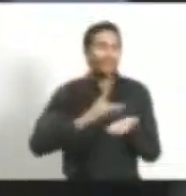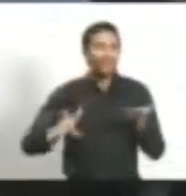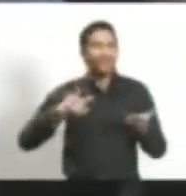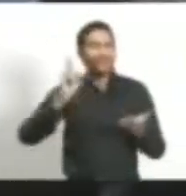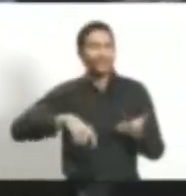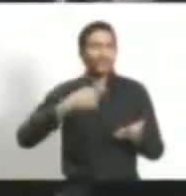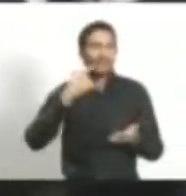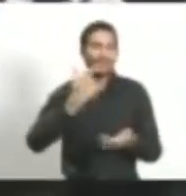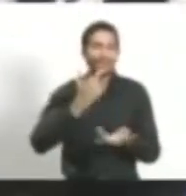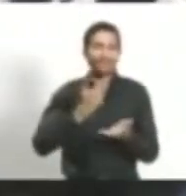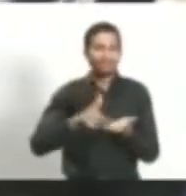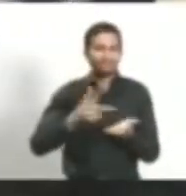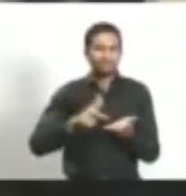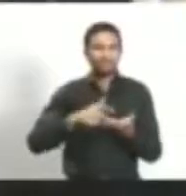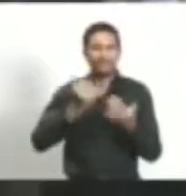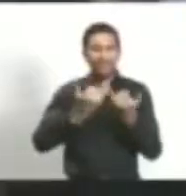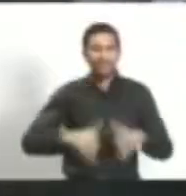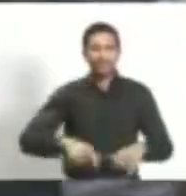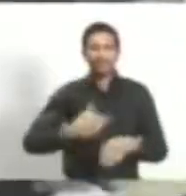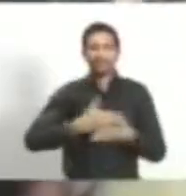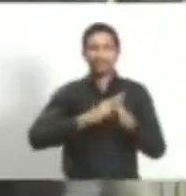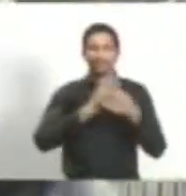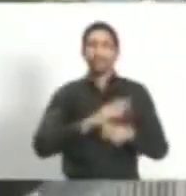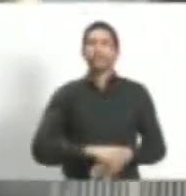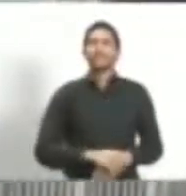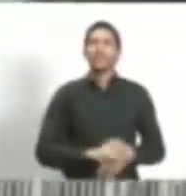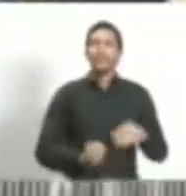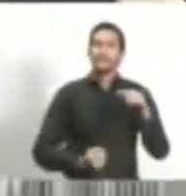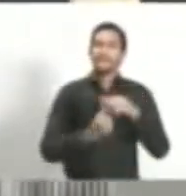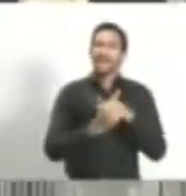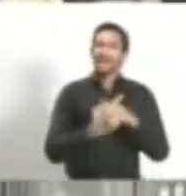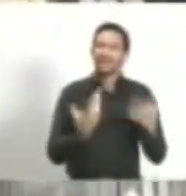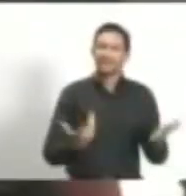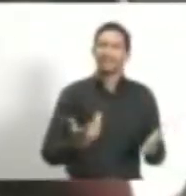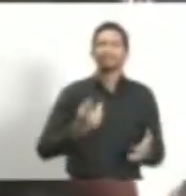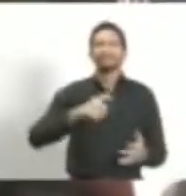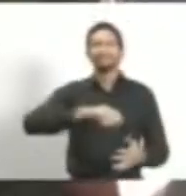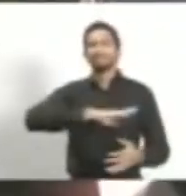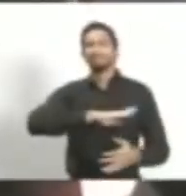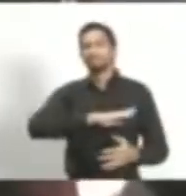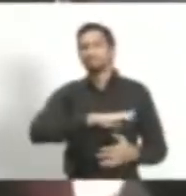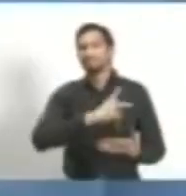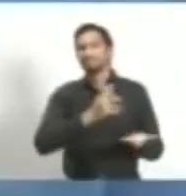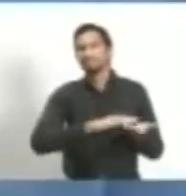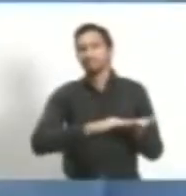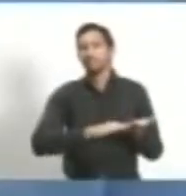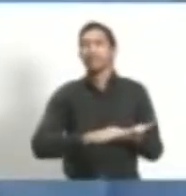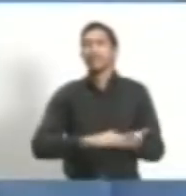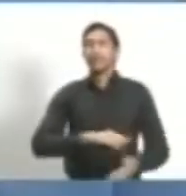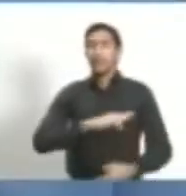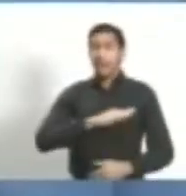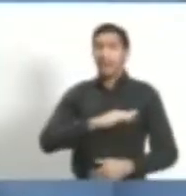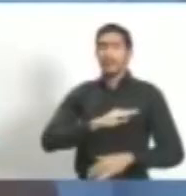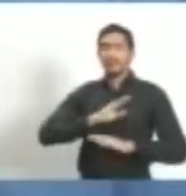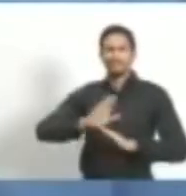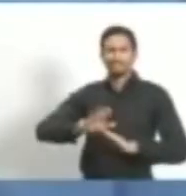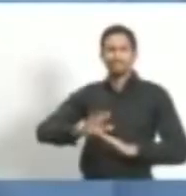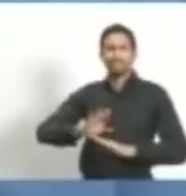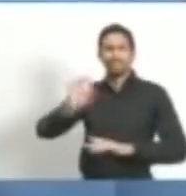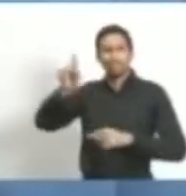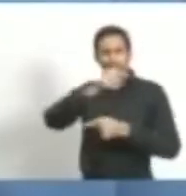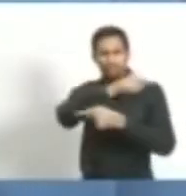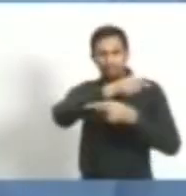de Protección Social sería la causa del atraso de la obra. El alcalde pidió una semana para reiniciarlo. Esta es una obra con un retraso y